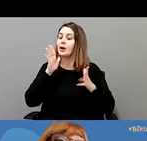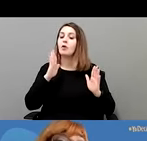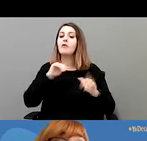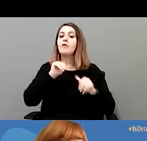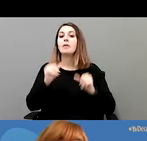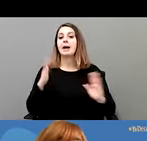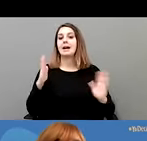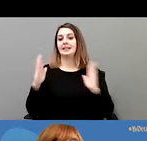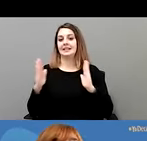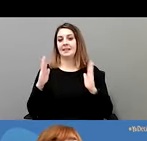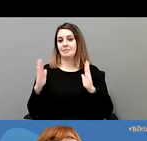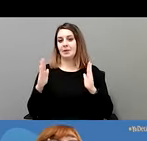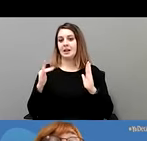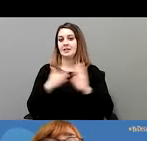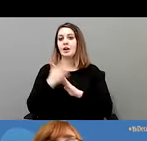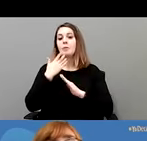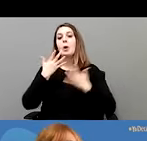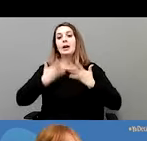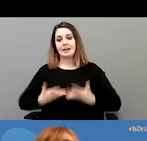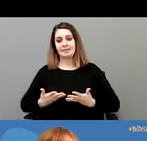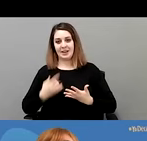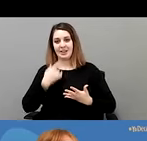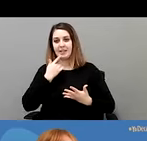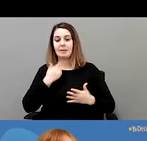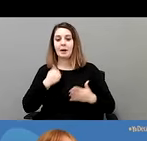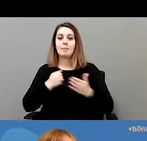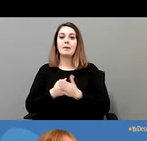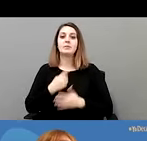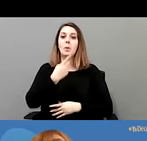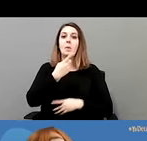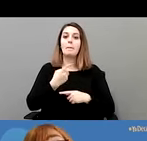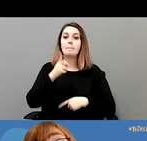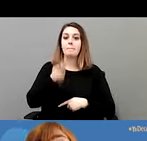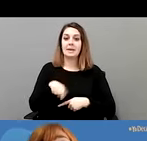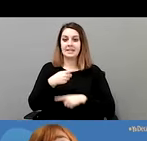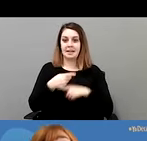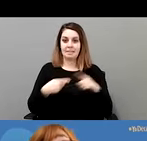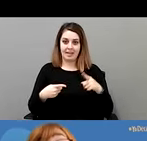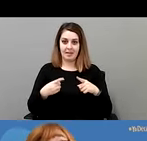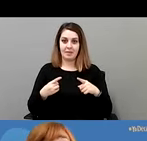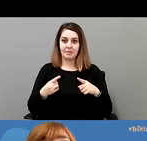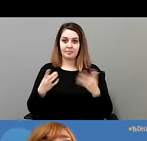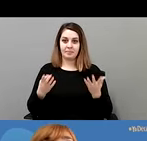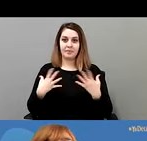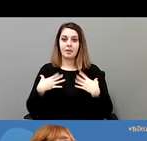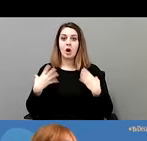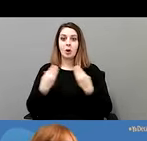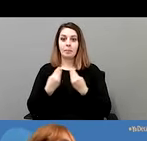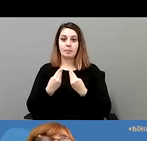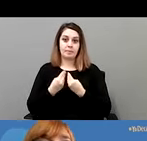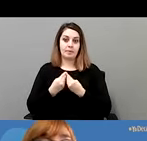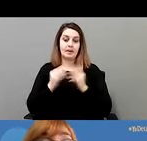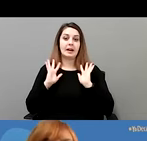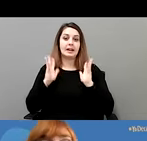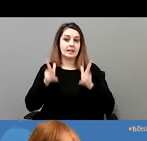Esto normalmente son los respiros, pero te permite hasta un mes y medio. Y con eso sí que es compatible. No con la con vivir en una residencia, que yo